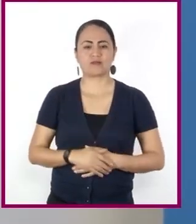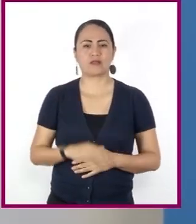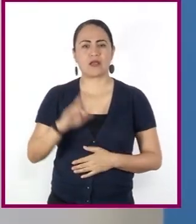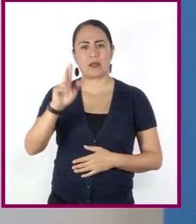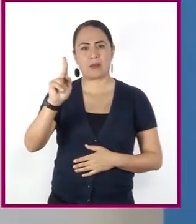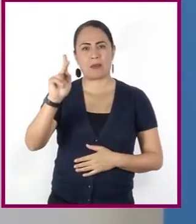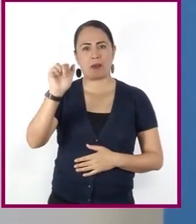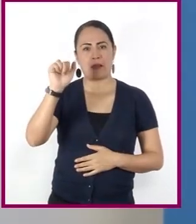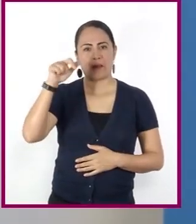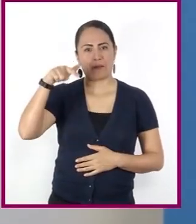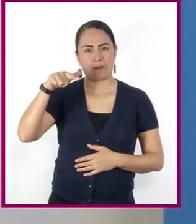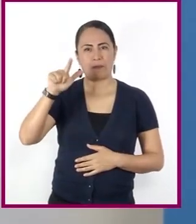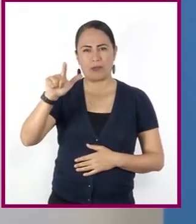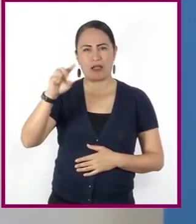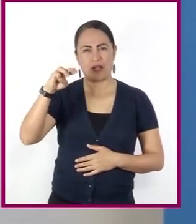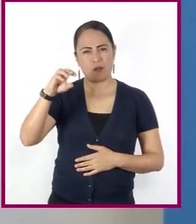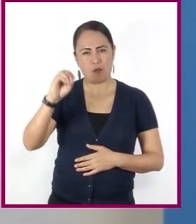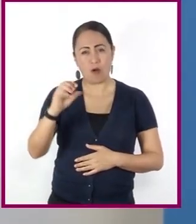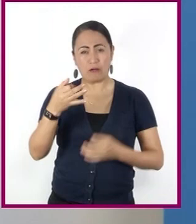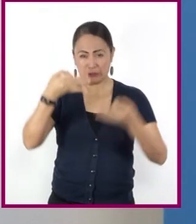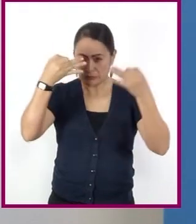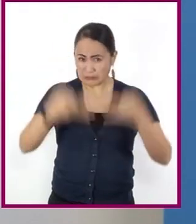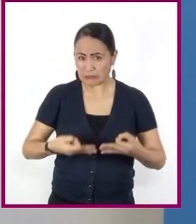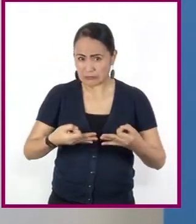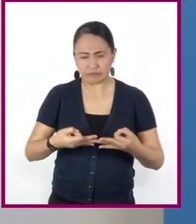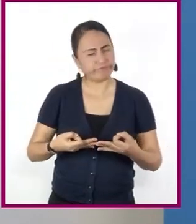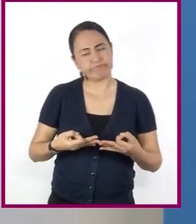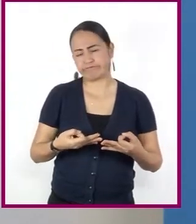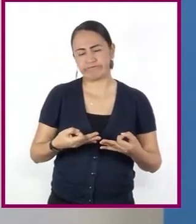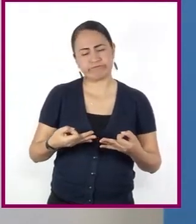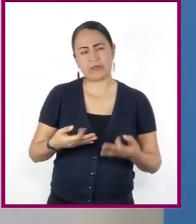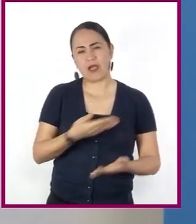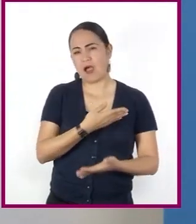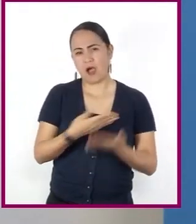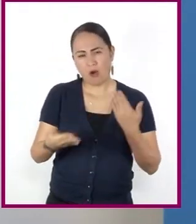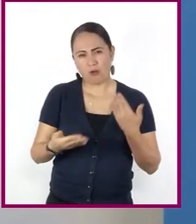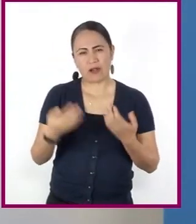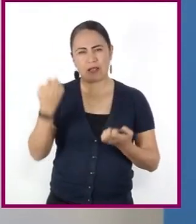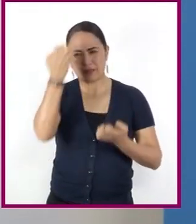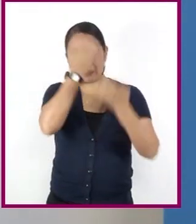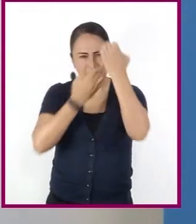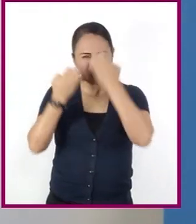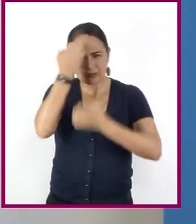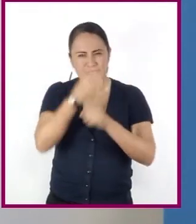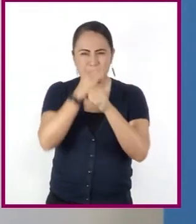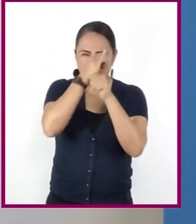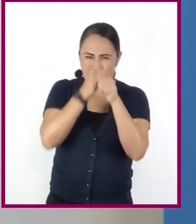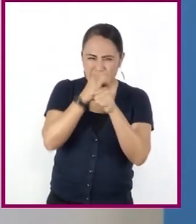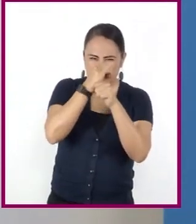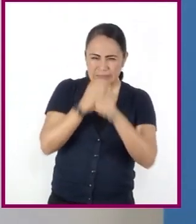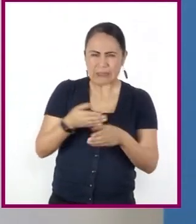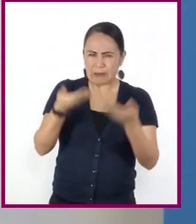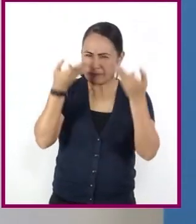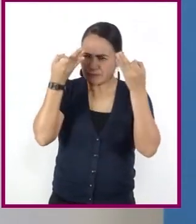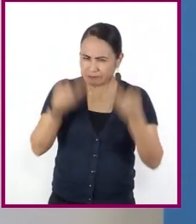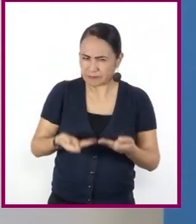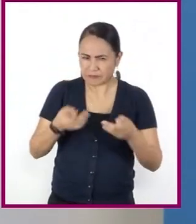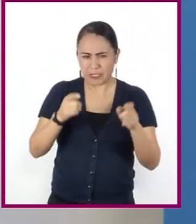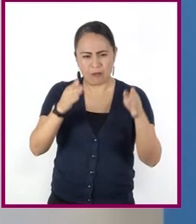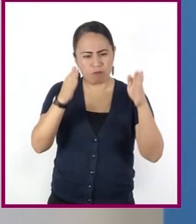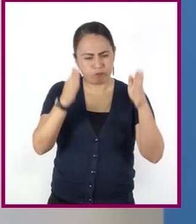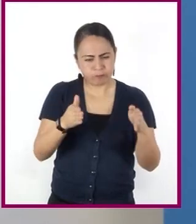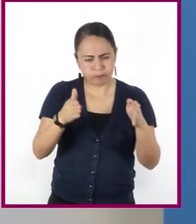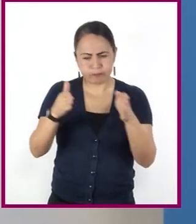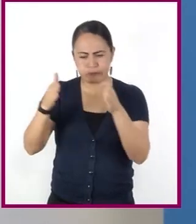palmo es una medida imprecisa. Ahora, gracias al estudio y a la búsqueda de precisión, hemos encontrado